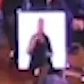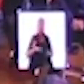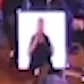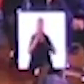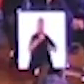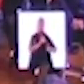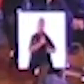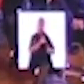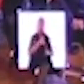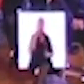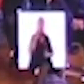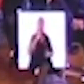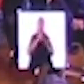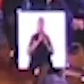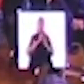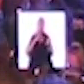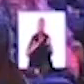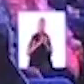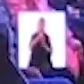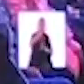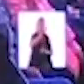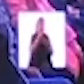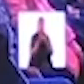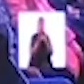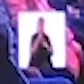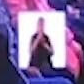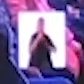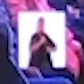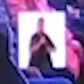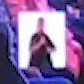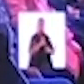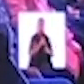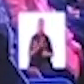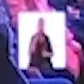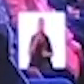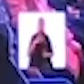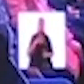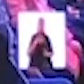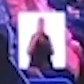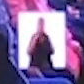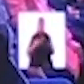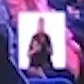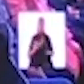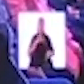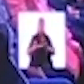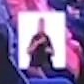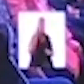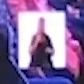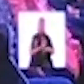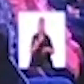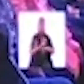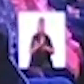y de la Fuerza Aérea Mexicana. Asimismo, se han asegurado más de 1.000